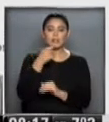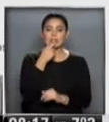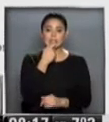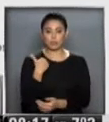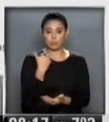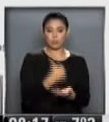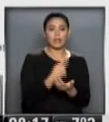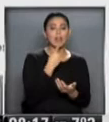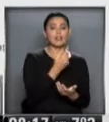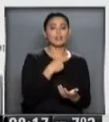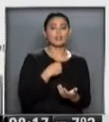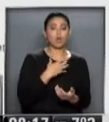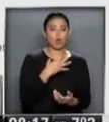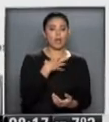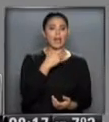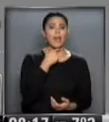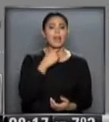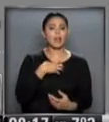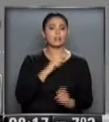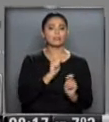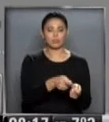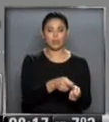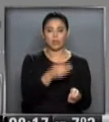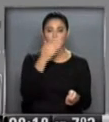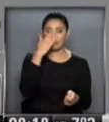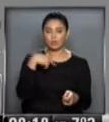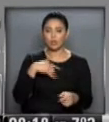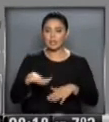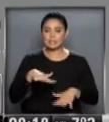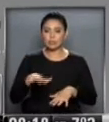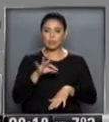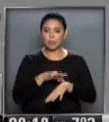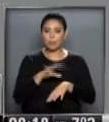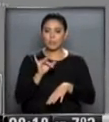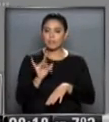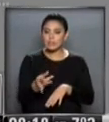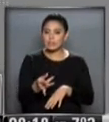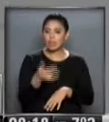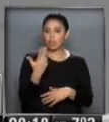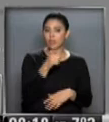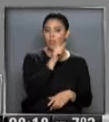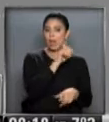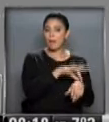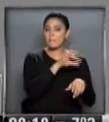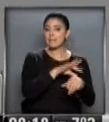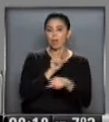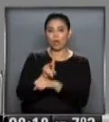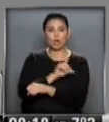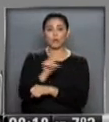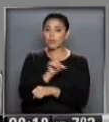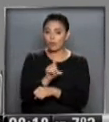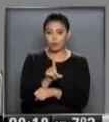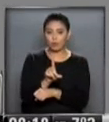presento y declaro que soy donante cuando esté en una situación médica difícil los médicos no me van a cuidar lo